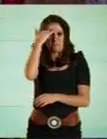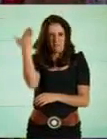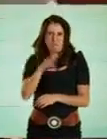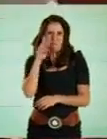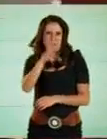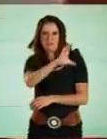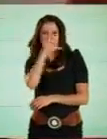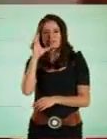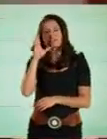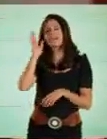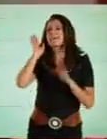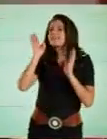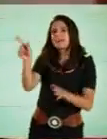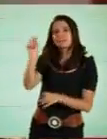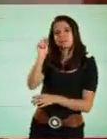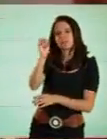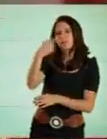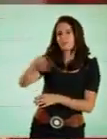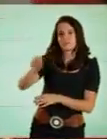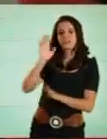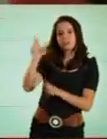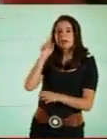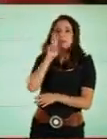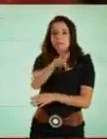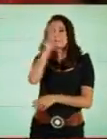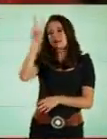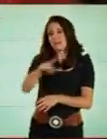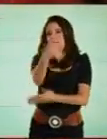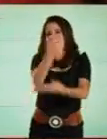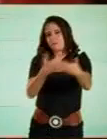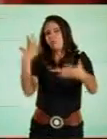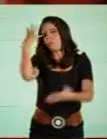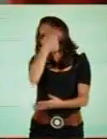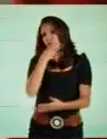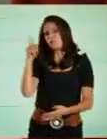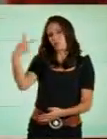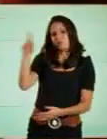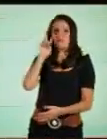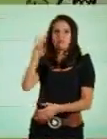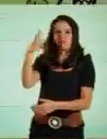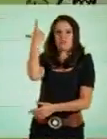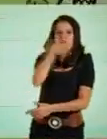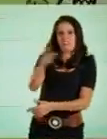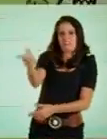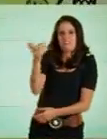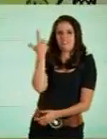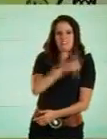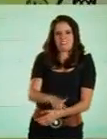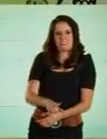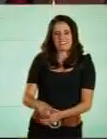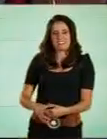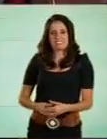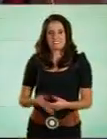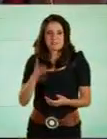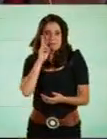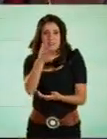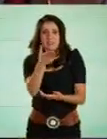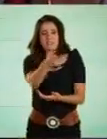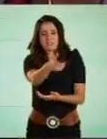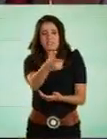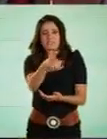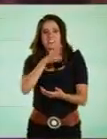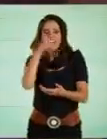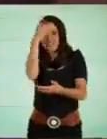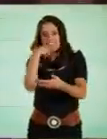horrible. Ay, ya bájale, Toño. Tienes que admitir que es el mejor proyecto. El tuyo está bien feo. Ahí está. Mira,